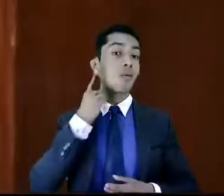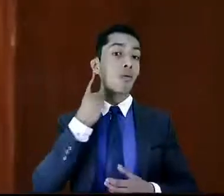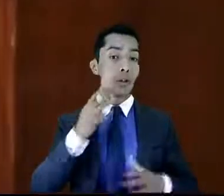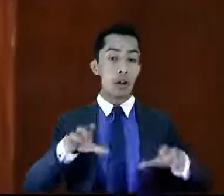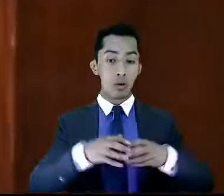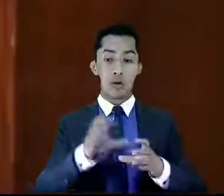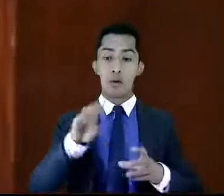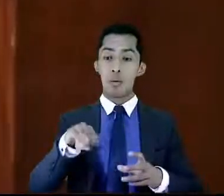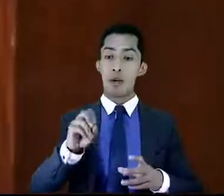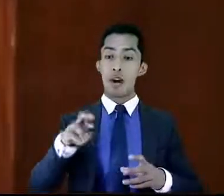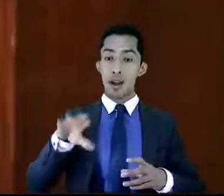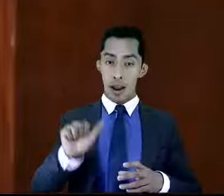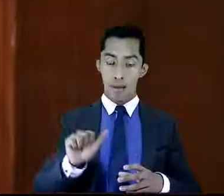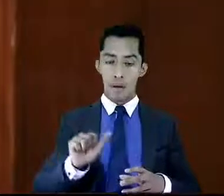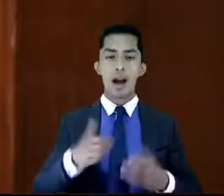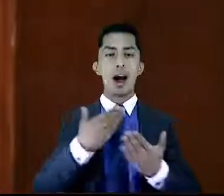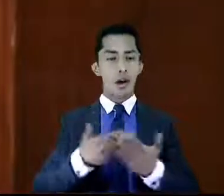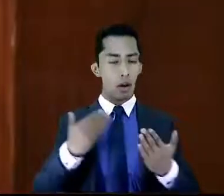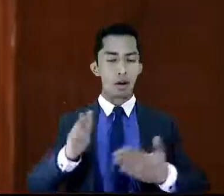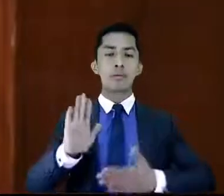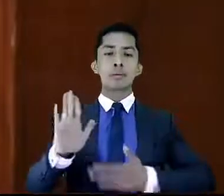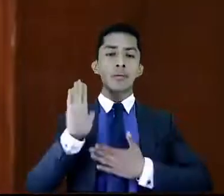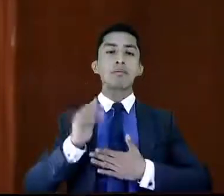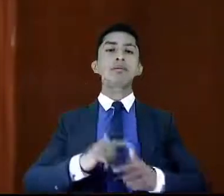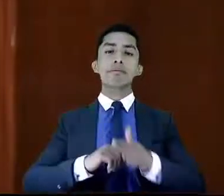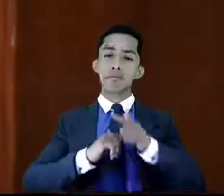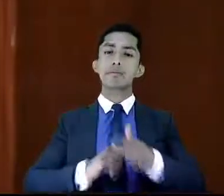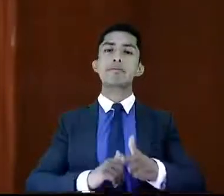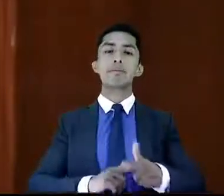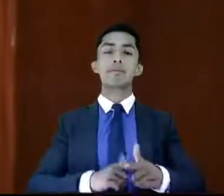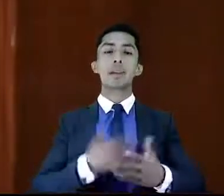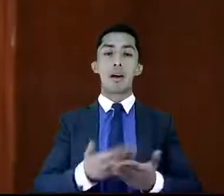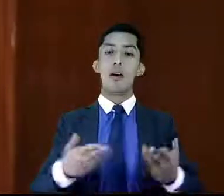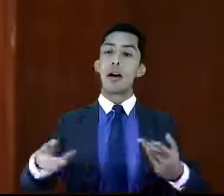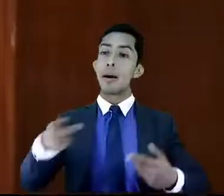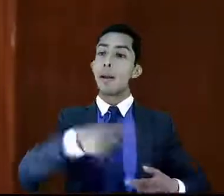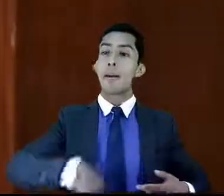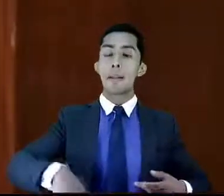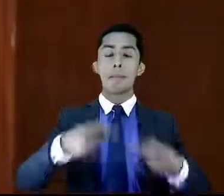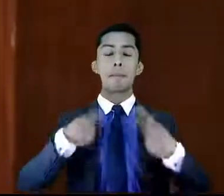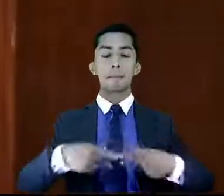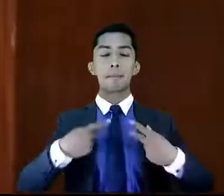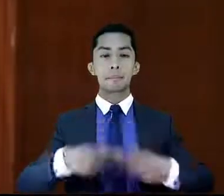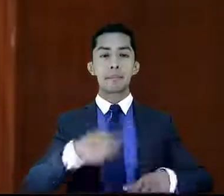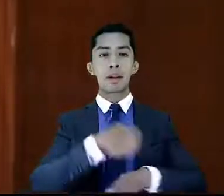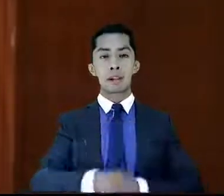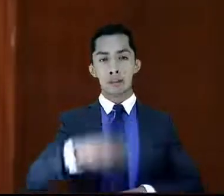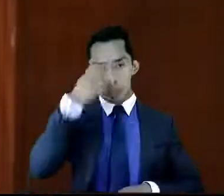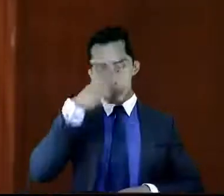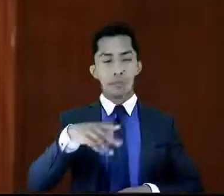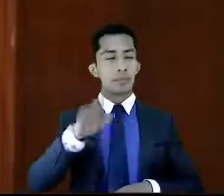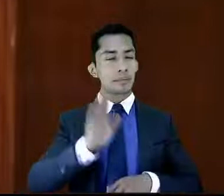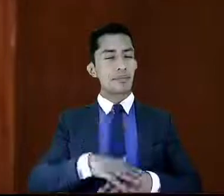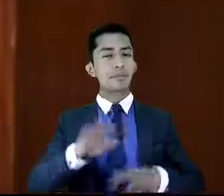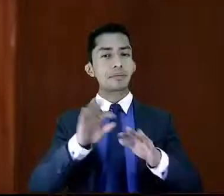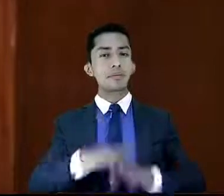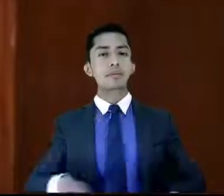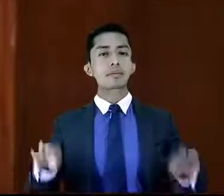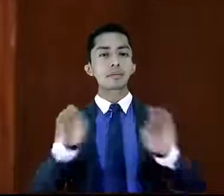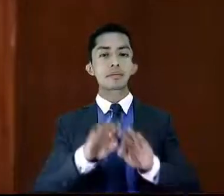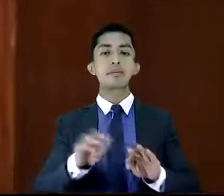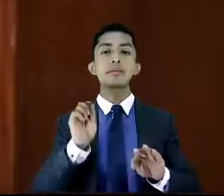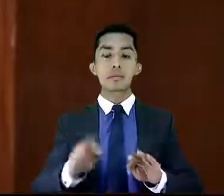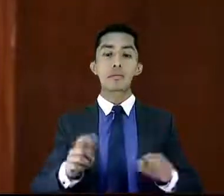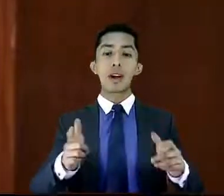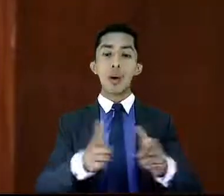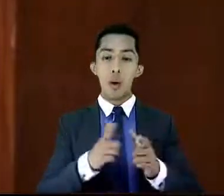hoy nuestro compromiso con la sociedad mexiquense, pero principalmente con aquellos grupos que